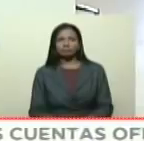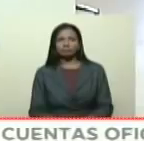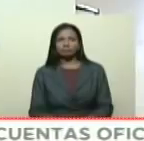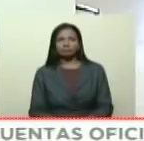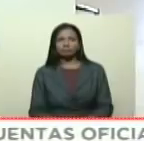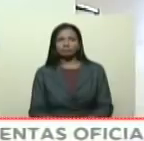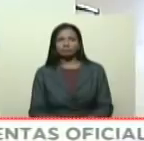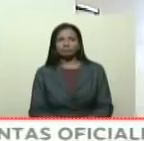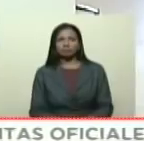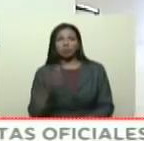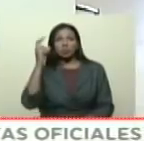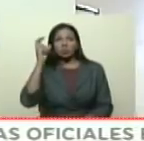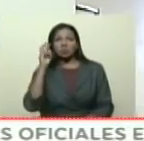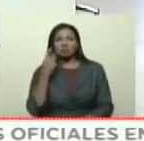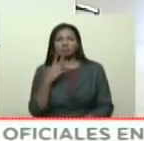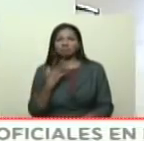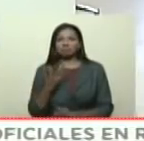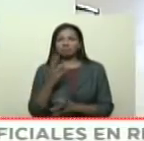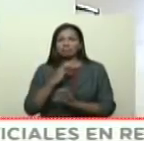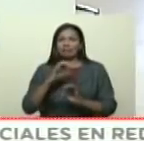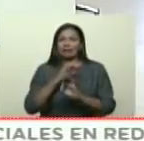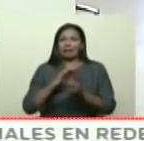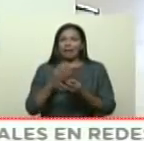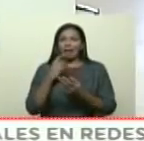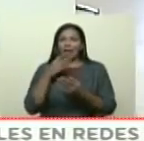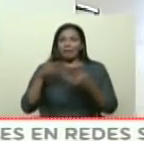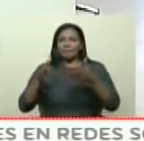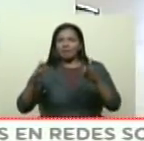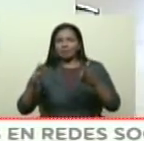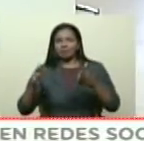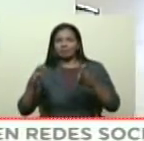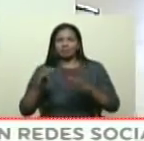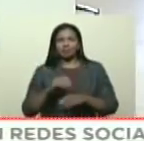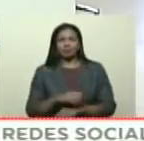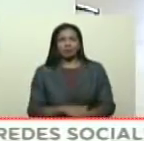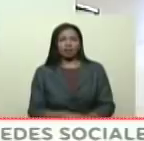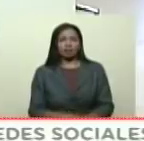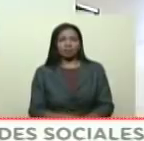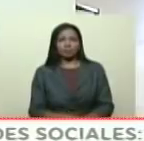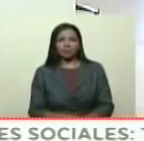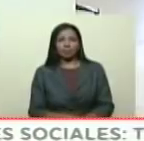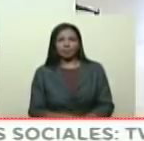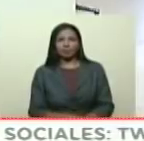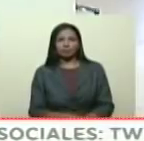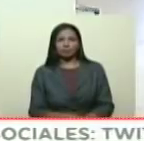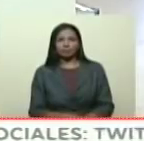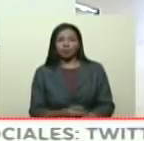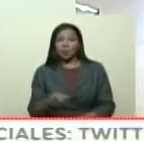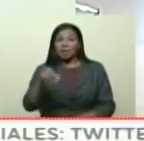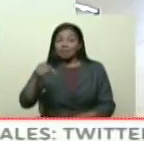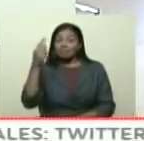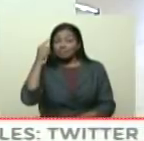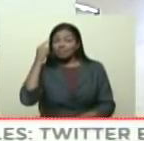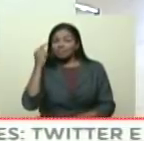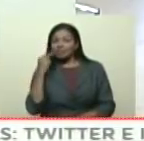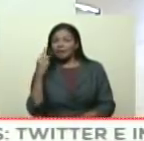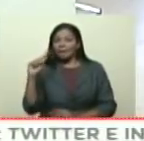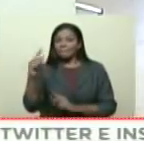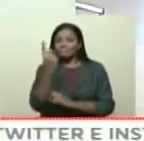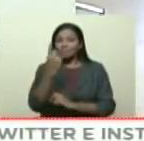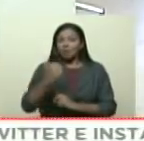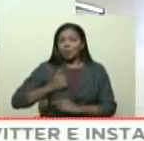El sonido está un poco enredadita. Dejen el sonido abierto. Bueno, hoy es la